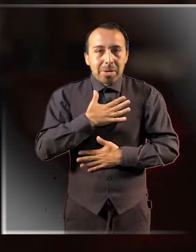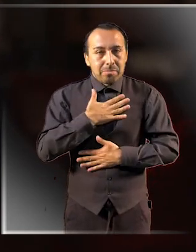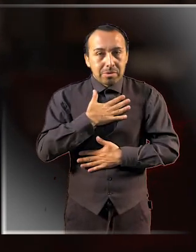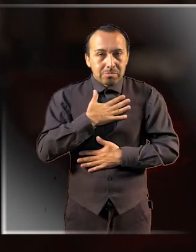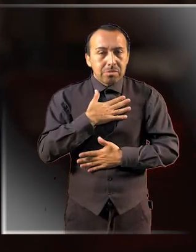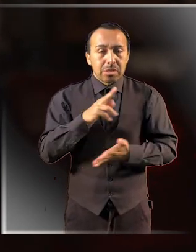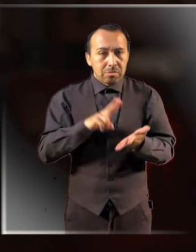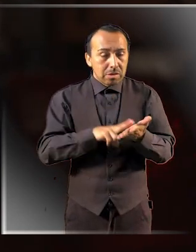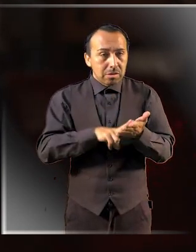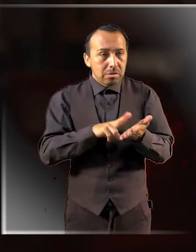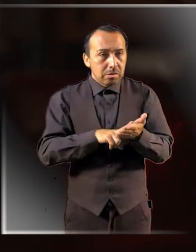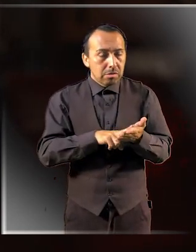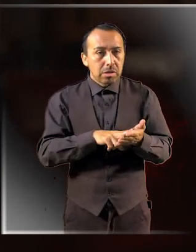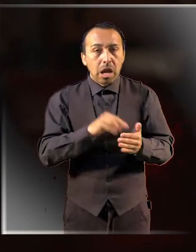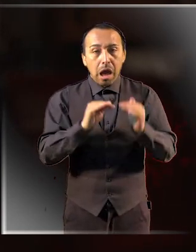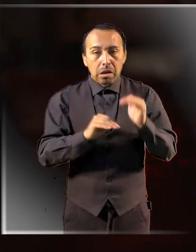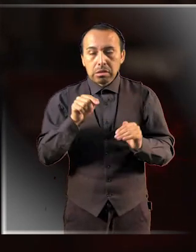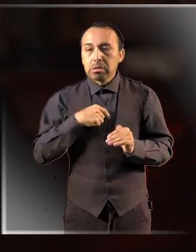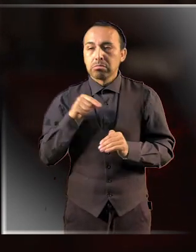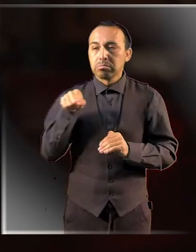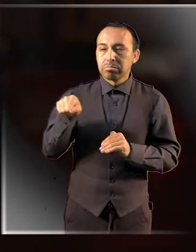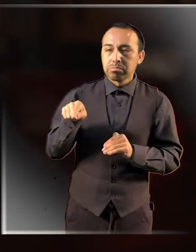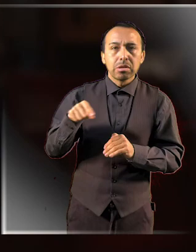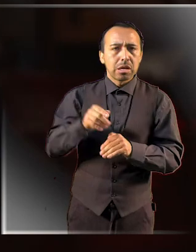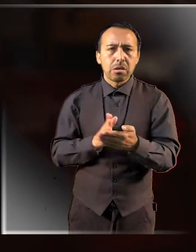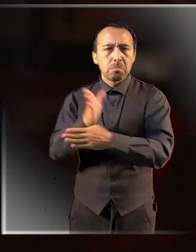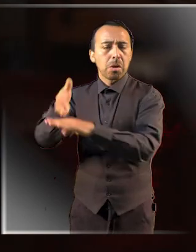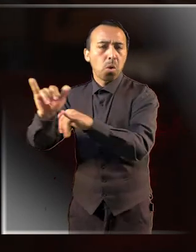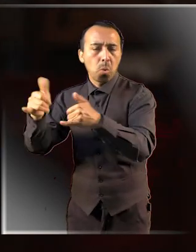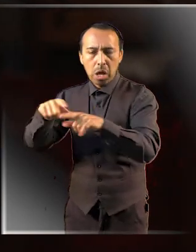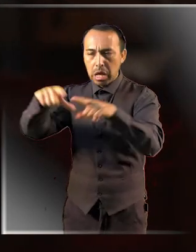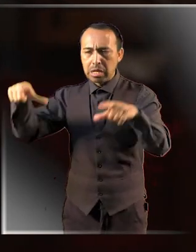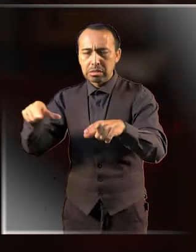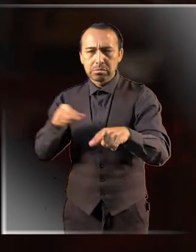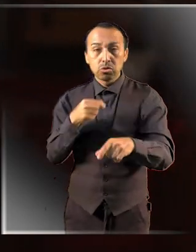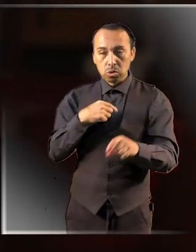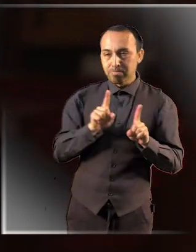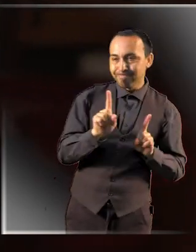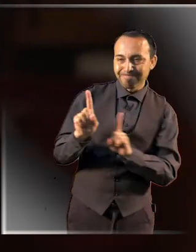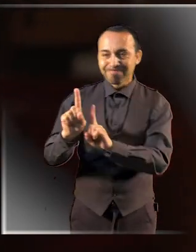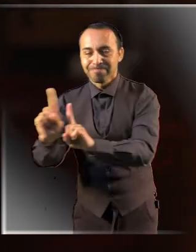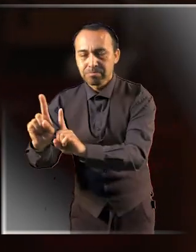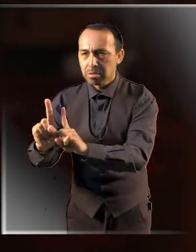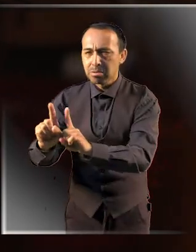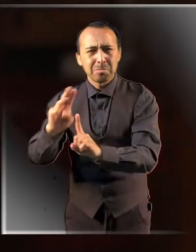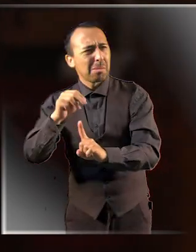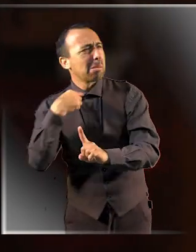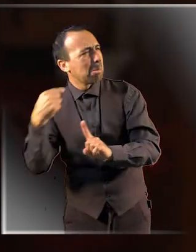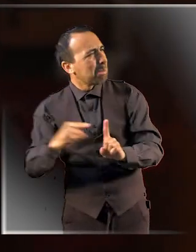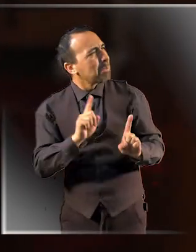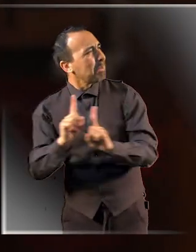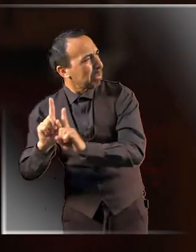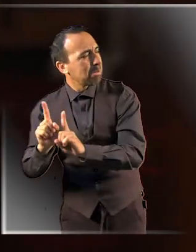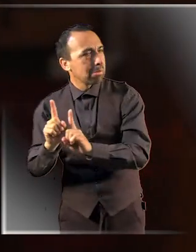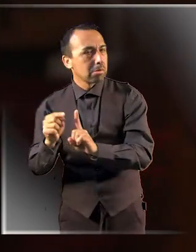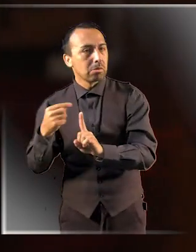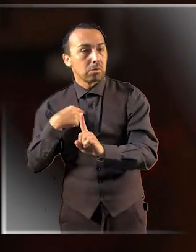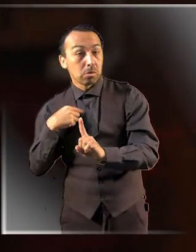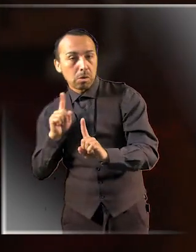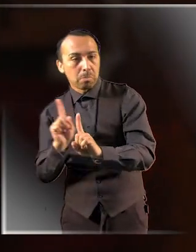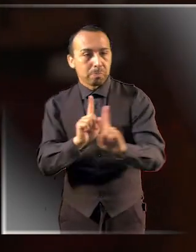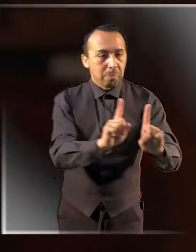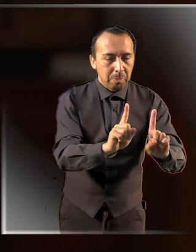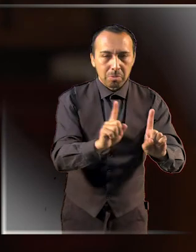De verdad, del momento en que si yo salgo, él va a la cancha, él no se da cuenta. Mamá, ¿por qué me seguí? Él va a comprar un cubo y yo lo